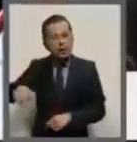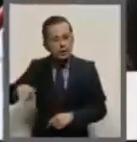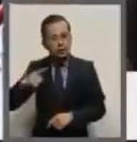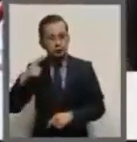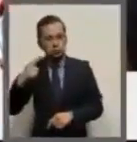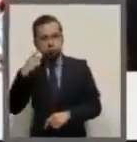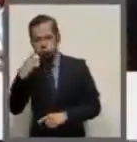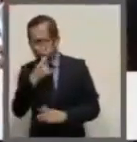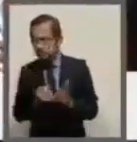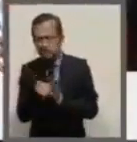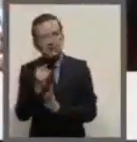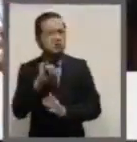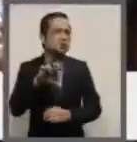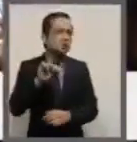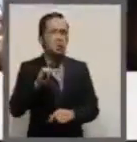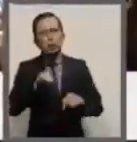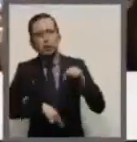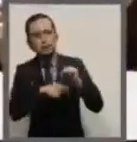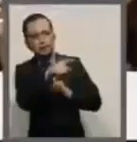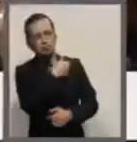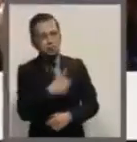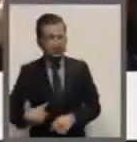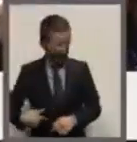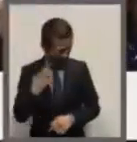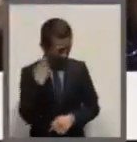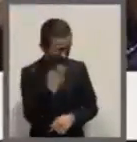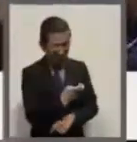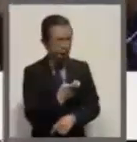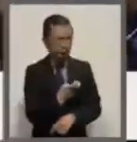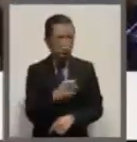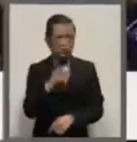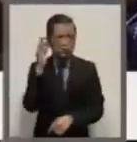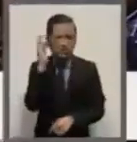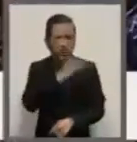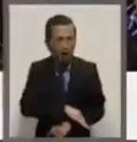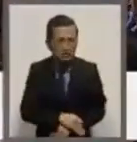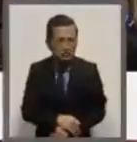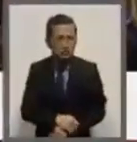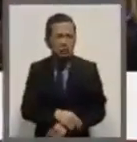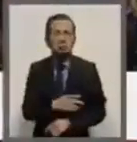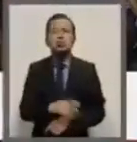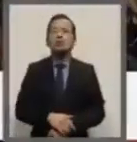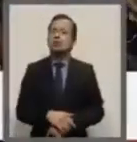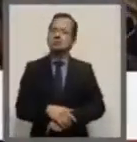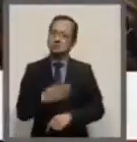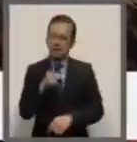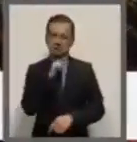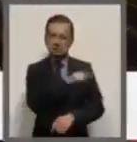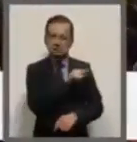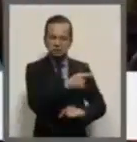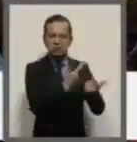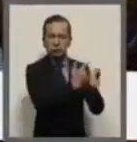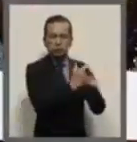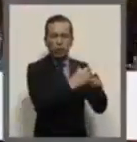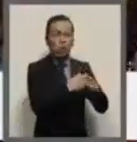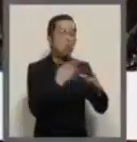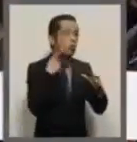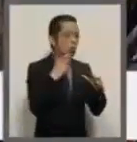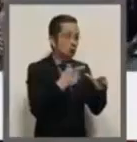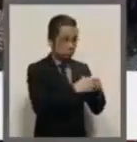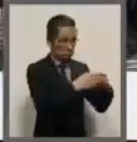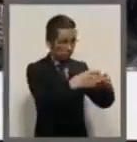del presidente es un argumento falso que no se sostiene, compañeros. Lo grave de los que se oponen es